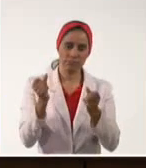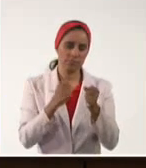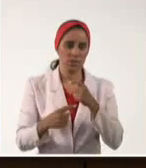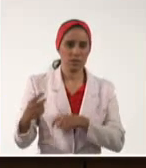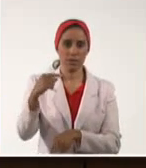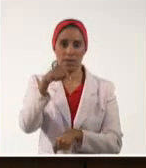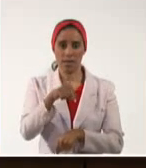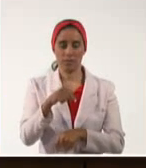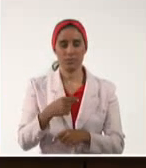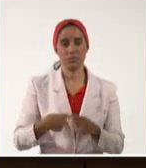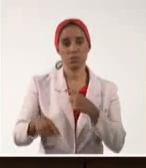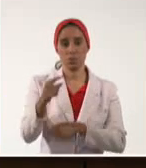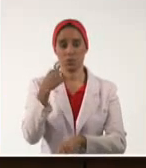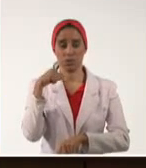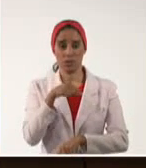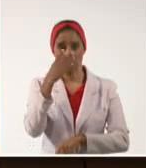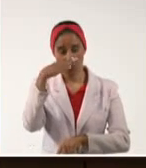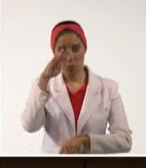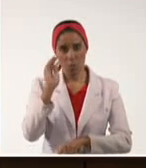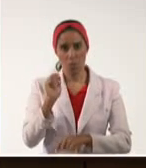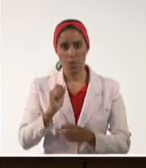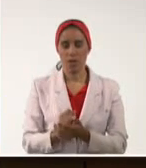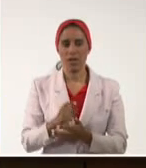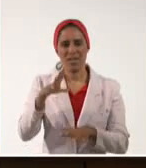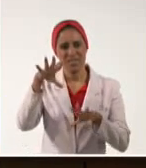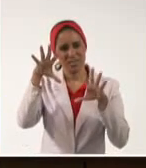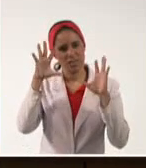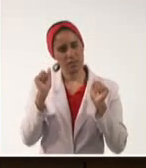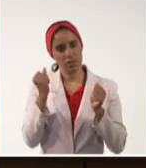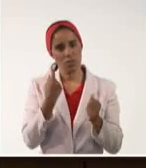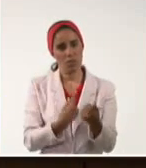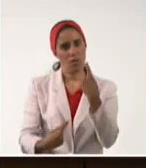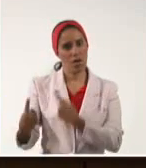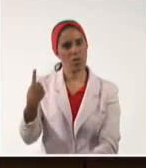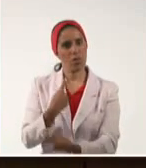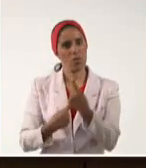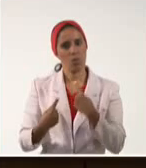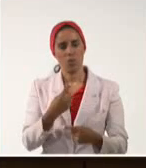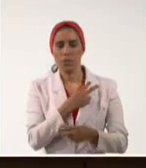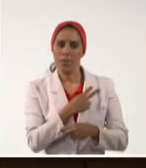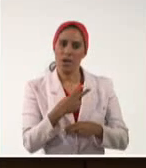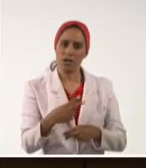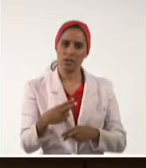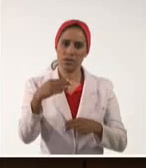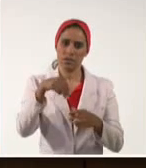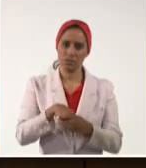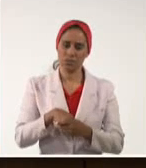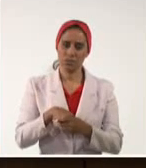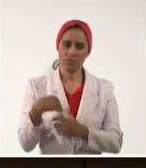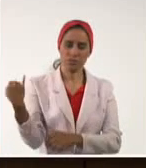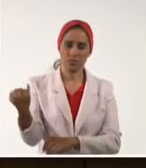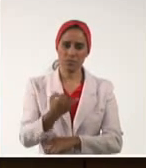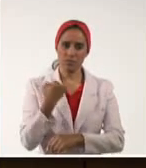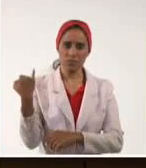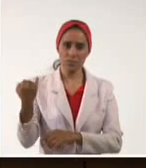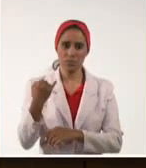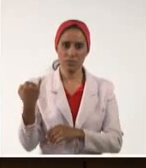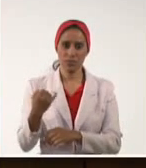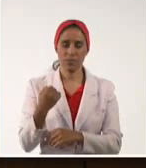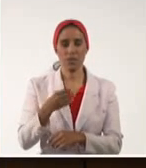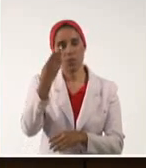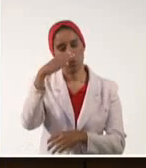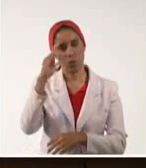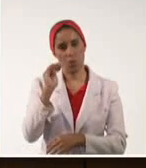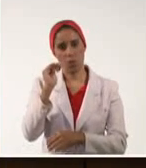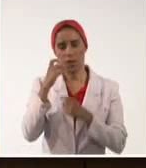solidaridad y la comprensión de una parte significativa de la comunidad internacional, Cuba enfrenta los